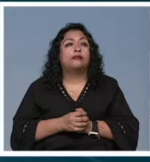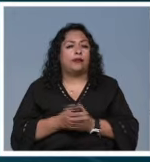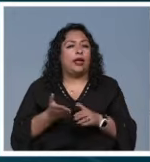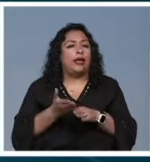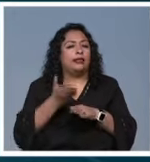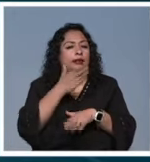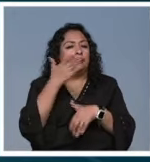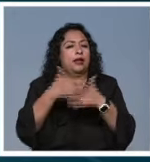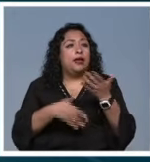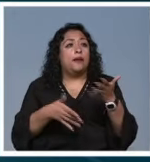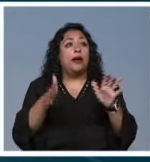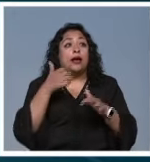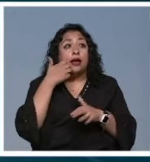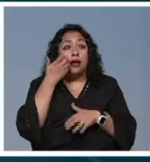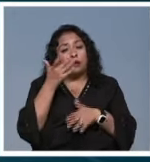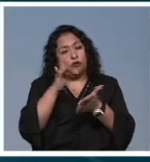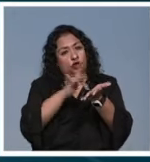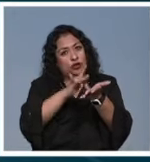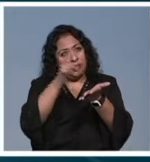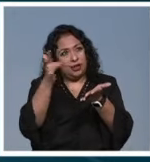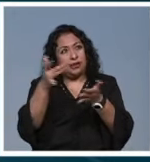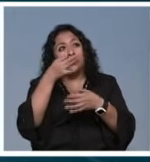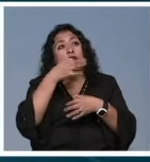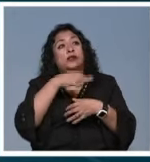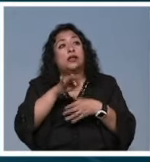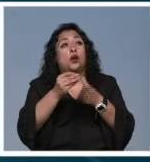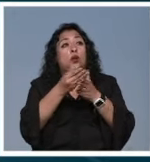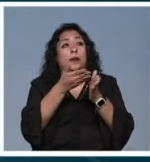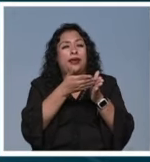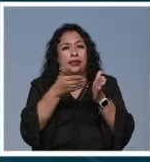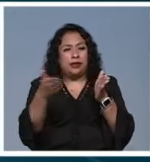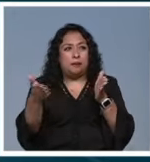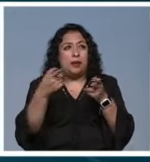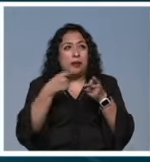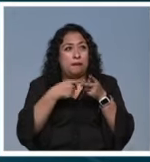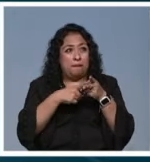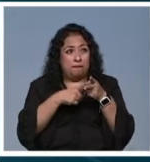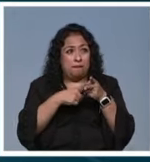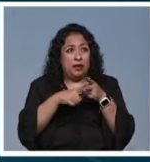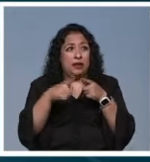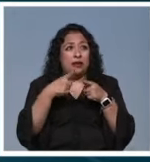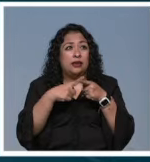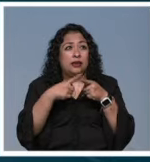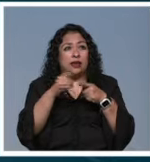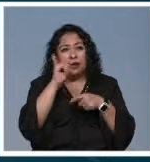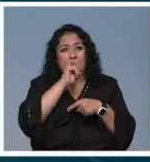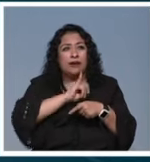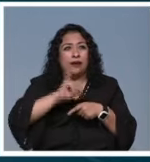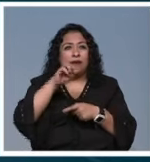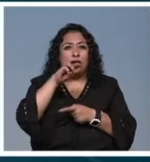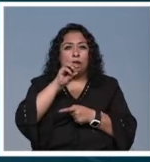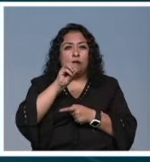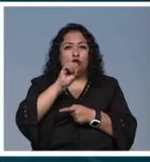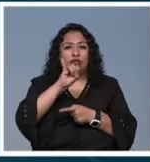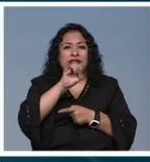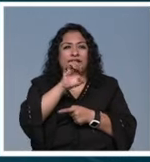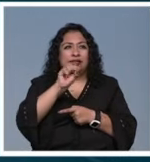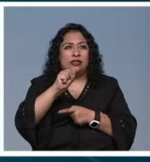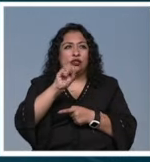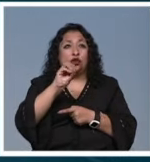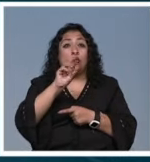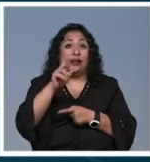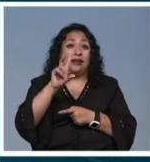Antes de despedirnos, queremos agradecer y celebrar la nueva etapa que comienza nuestro querido jefe de producción, Moisés Ortega,